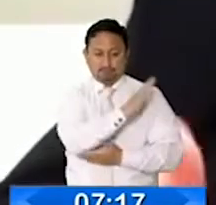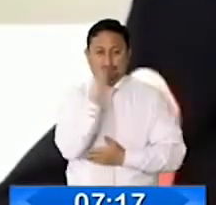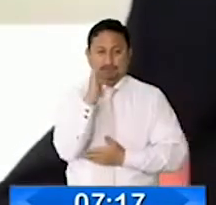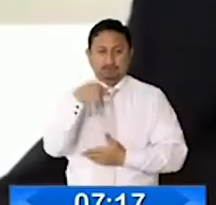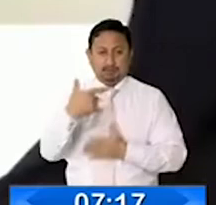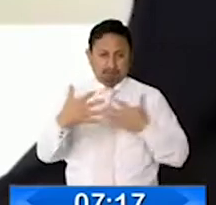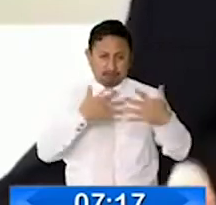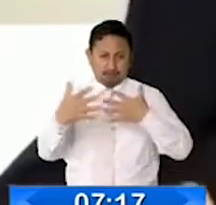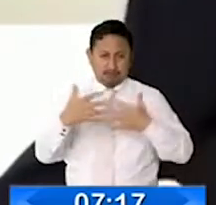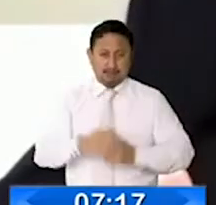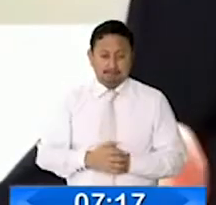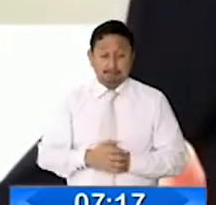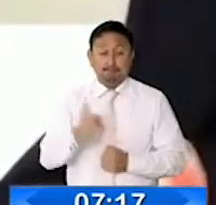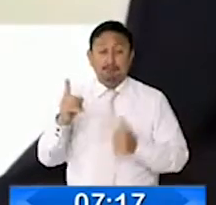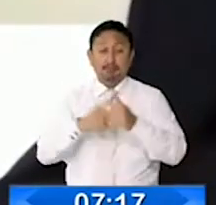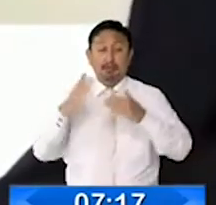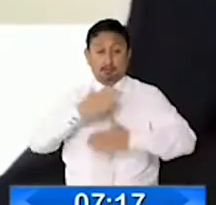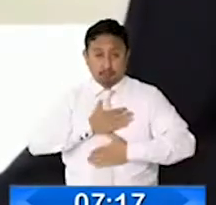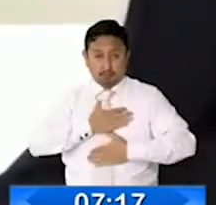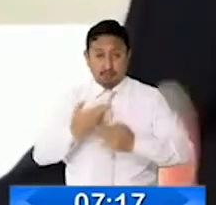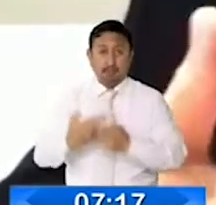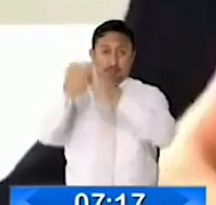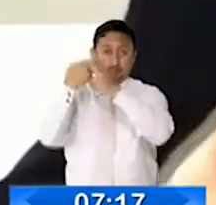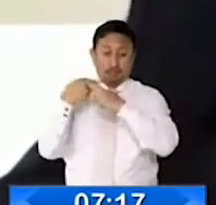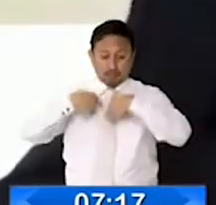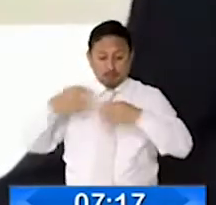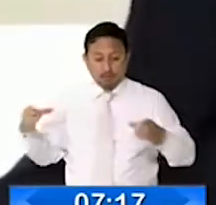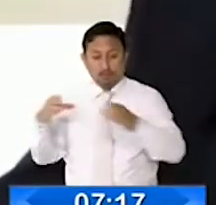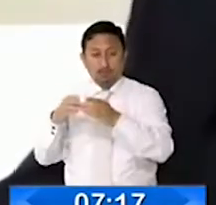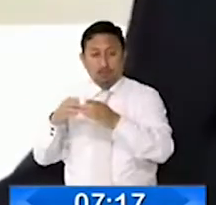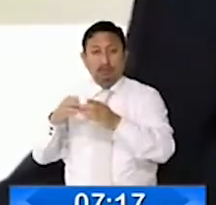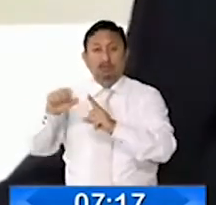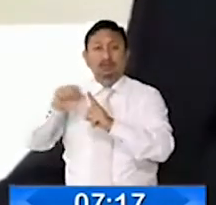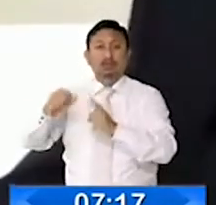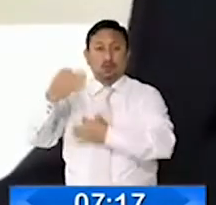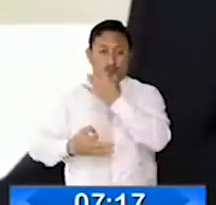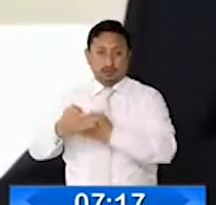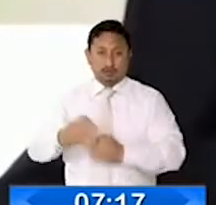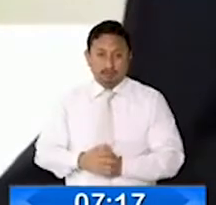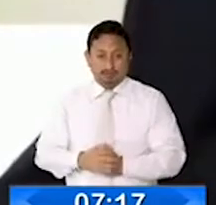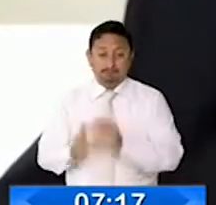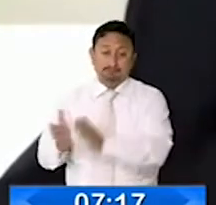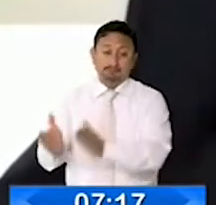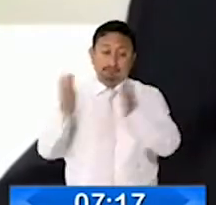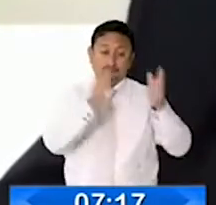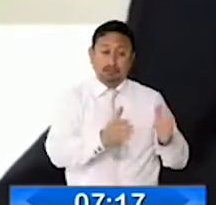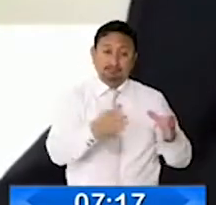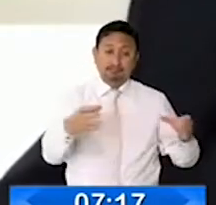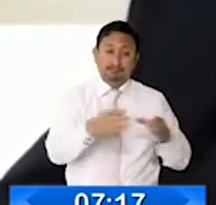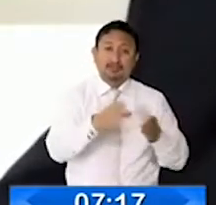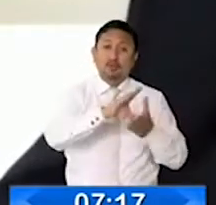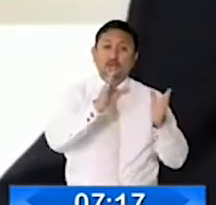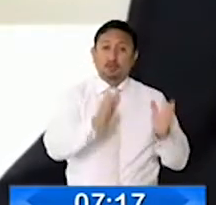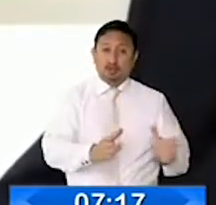actuación transparente. Eso es lo que nos corresponde a quienes somos parte del sistema de justicia. Y de parte de los sectores